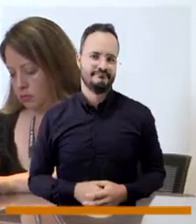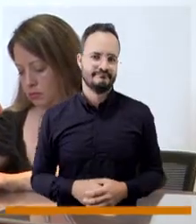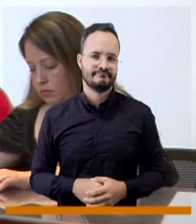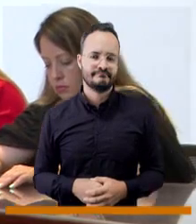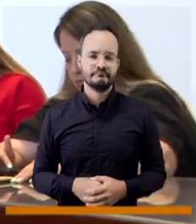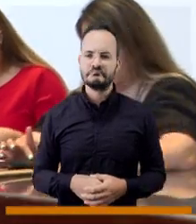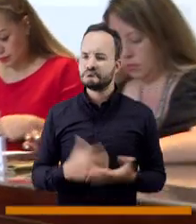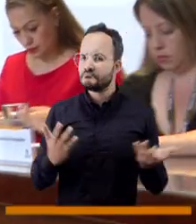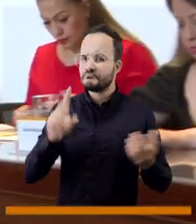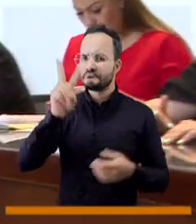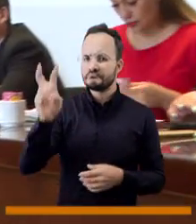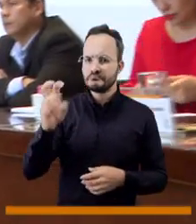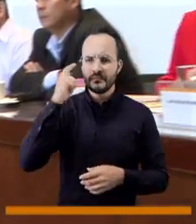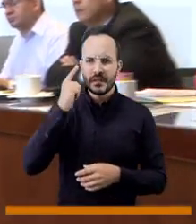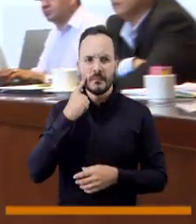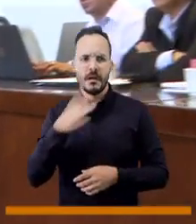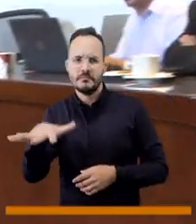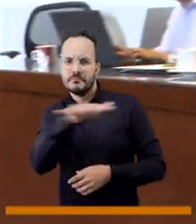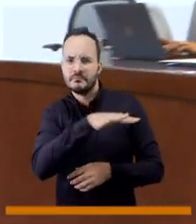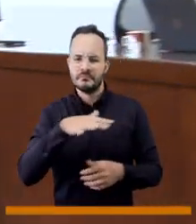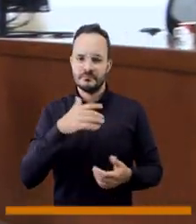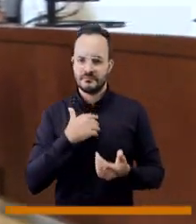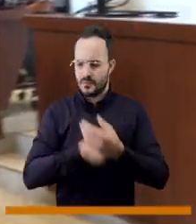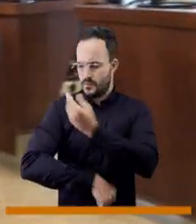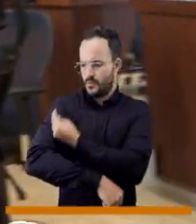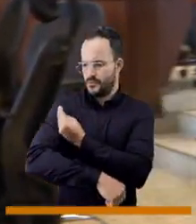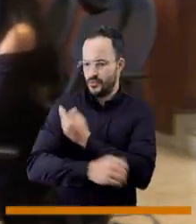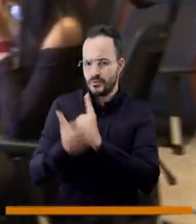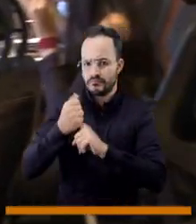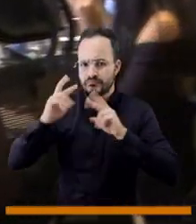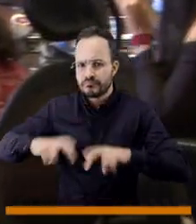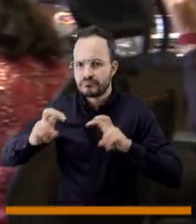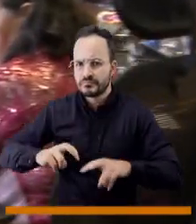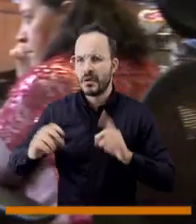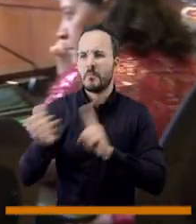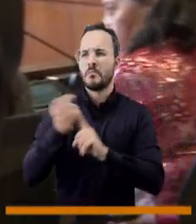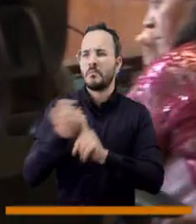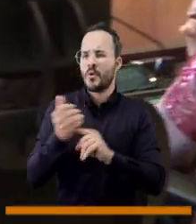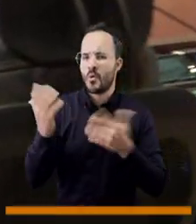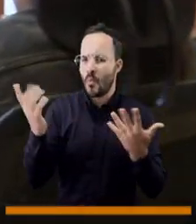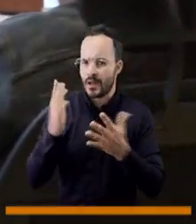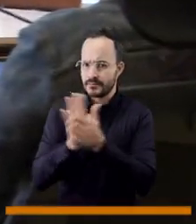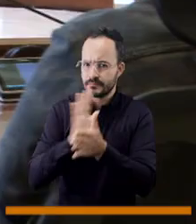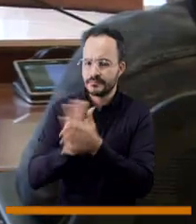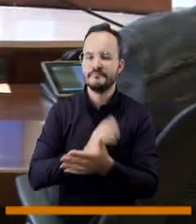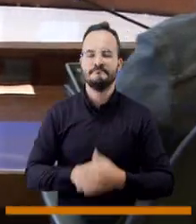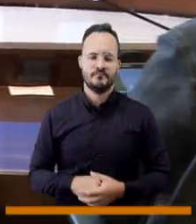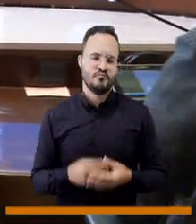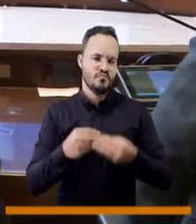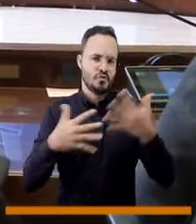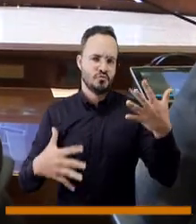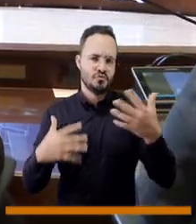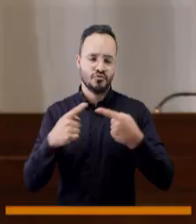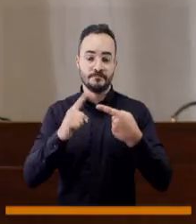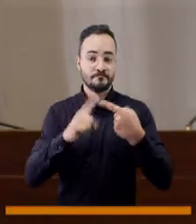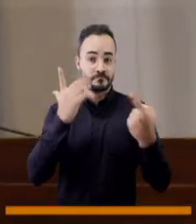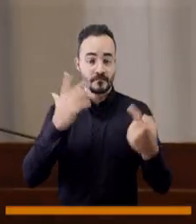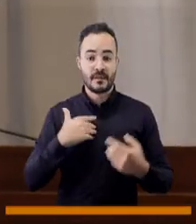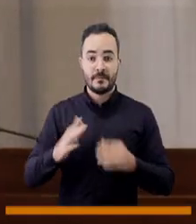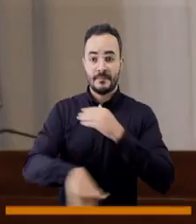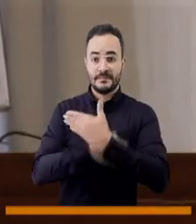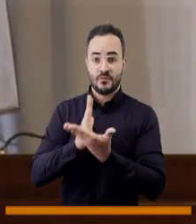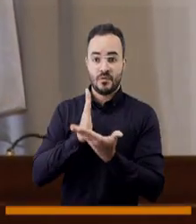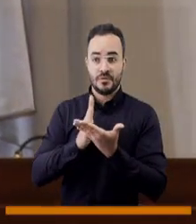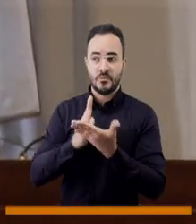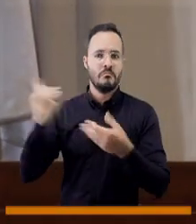escolares. ¿Cuáles son algunos de los logros que se han conseguido en la Comisión Accidental? Tuvimos varios logros. El primero es que el Ministerio